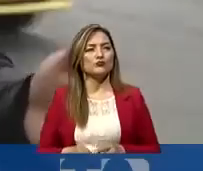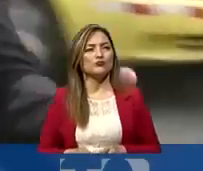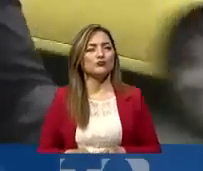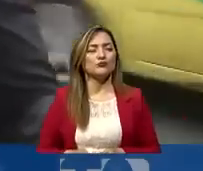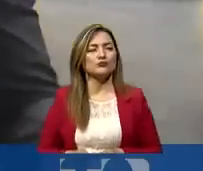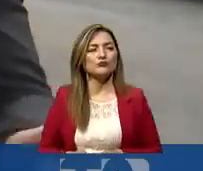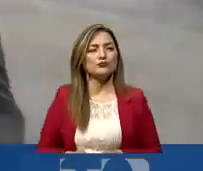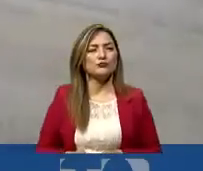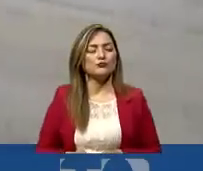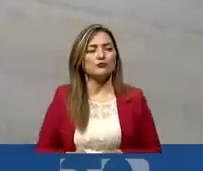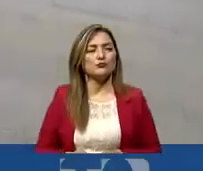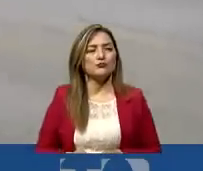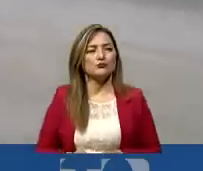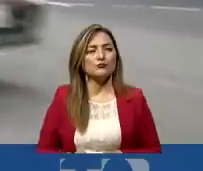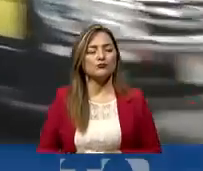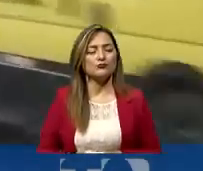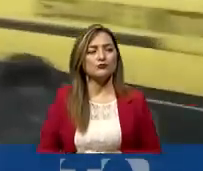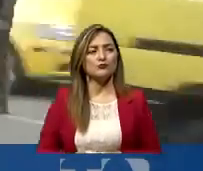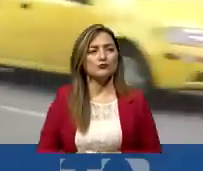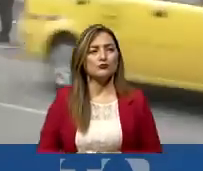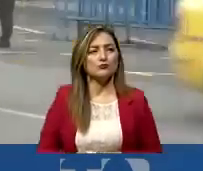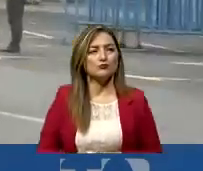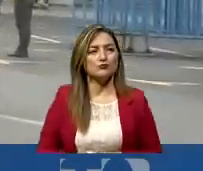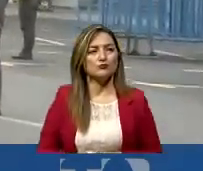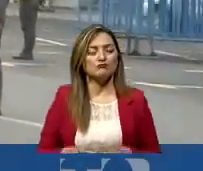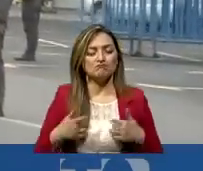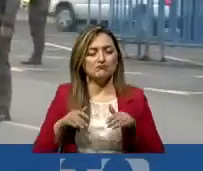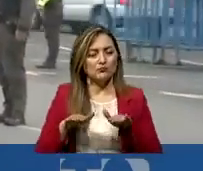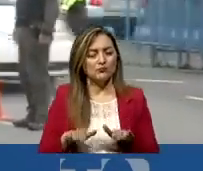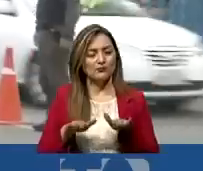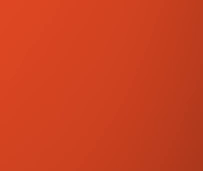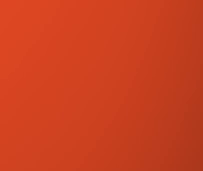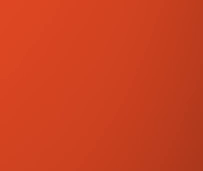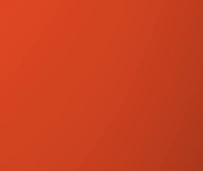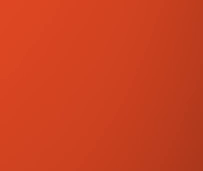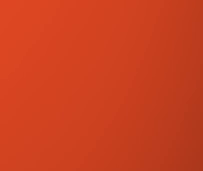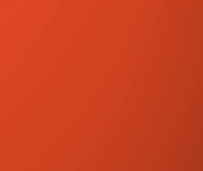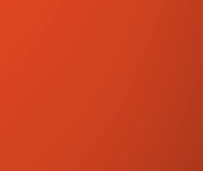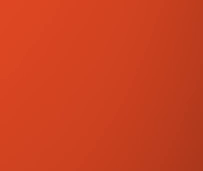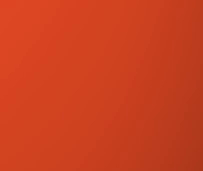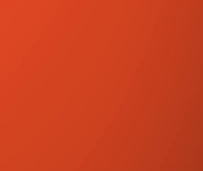una de sus zonas, de sus ciudades. Nosotros permaneceremos acá para contarles más detalles.